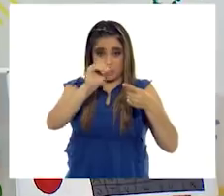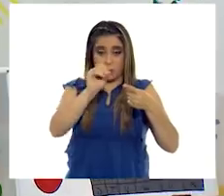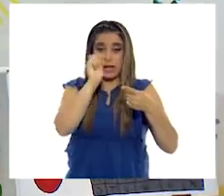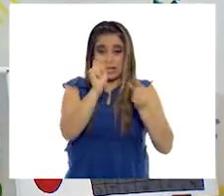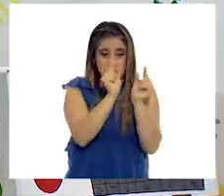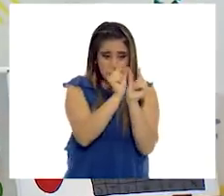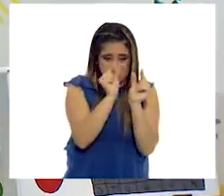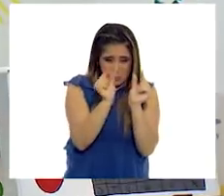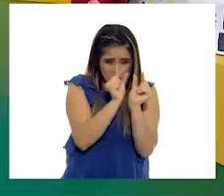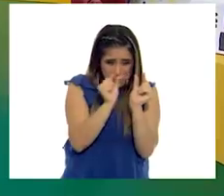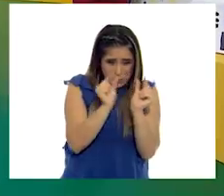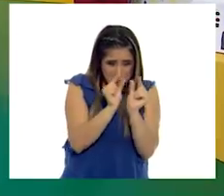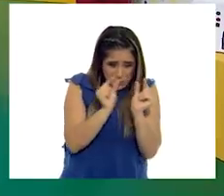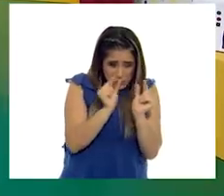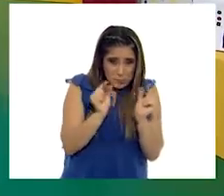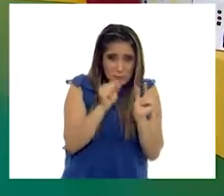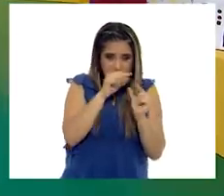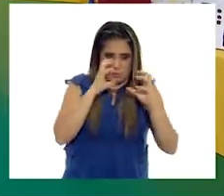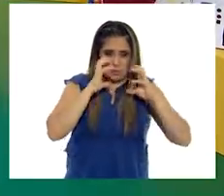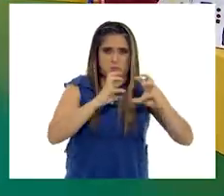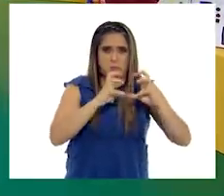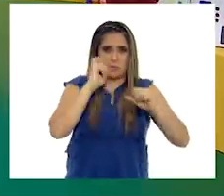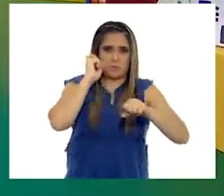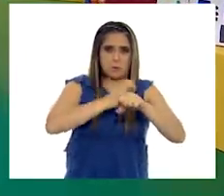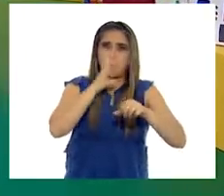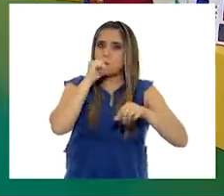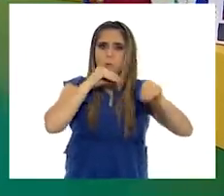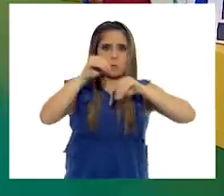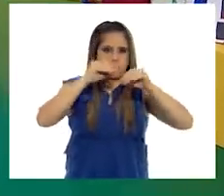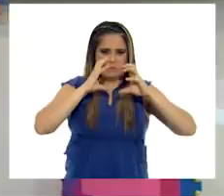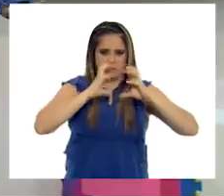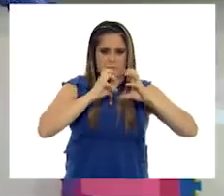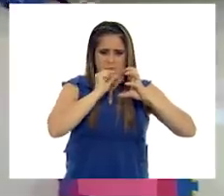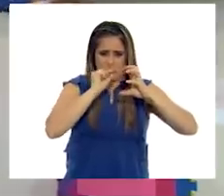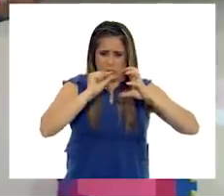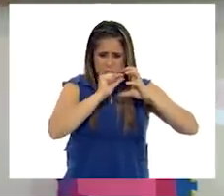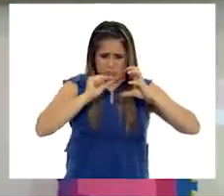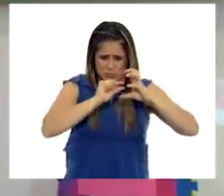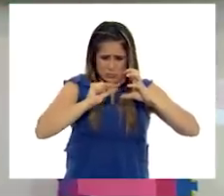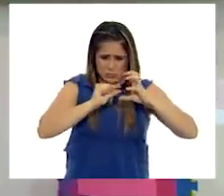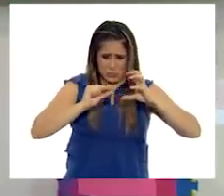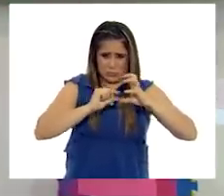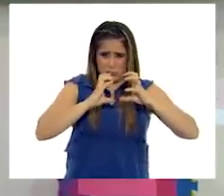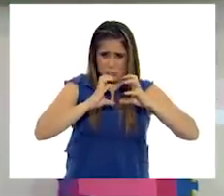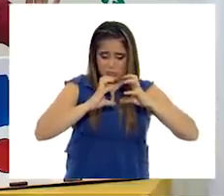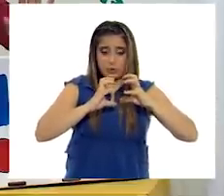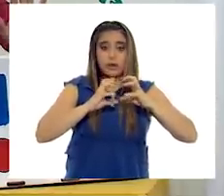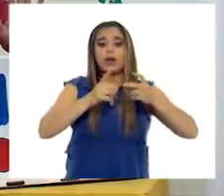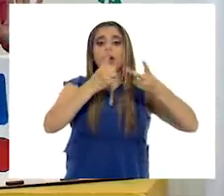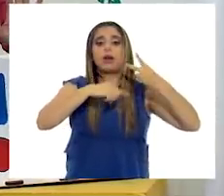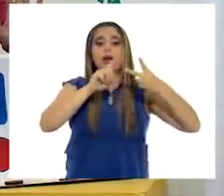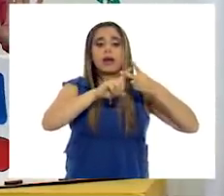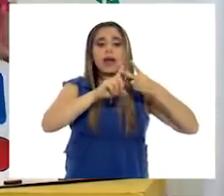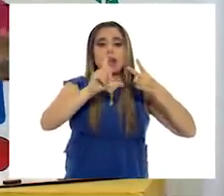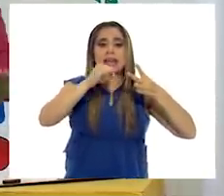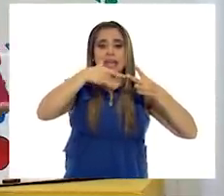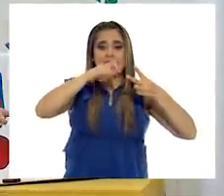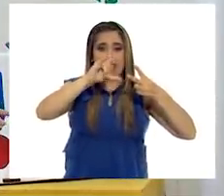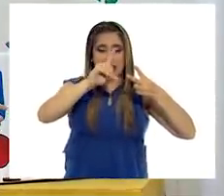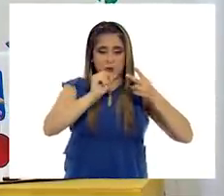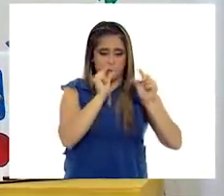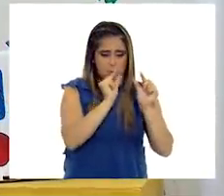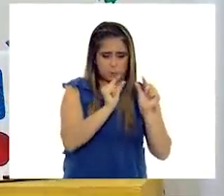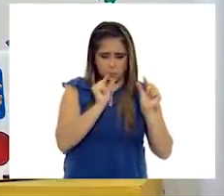volumen y forma definida. Muy bien. En los líquidos, ¿cómo están? Pues un poquito más separadas. Digo, sí están juntitas, pero un poquito más Con separadas.